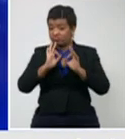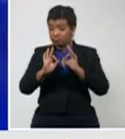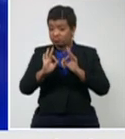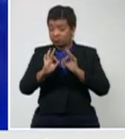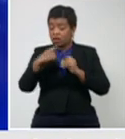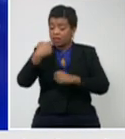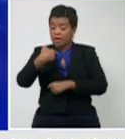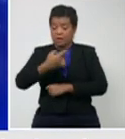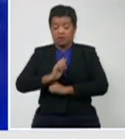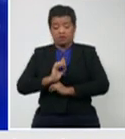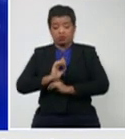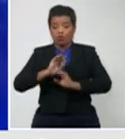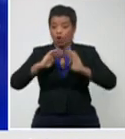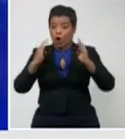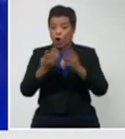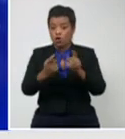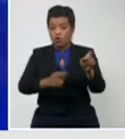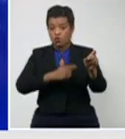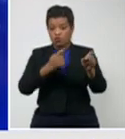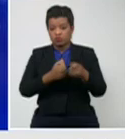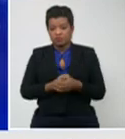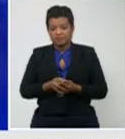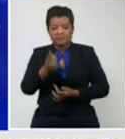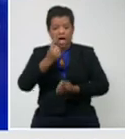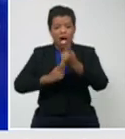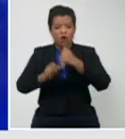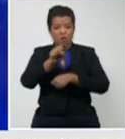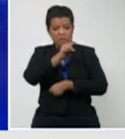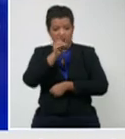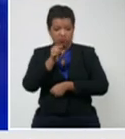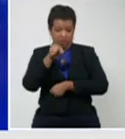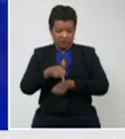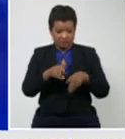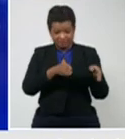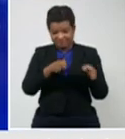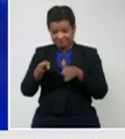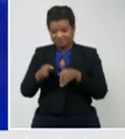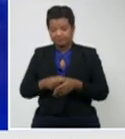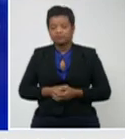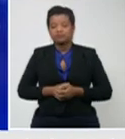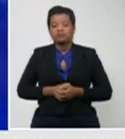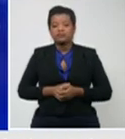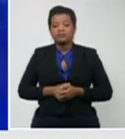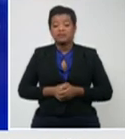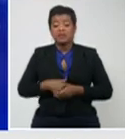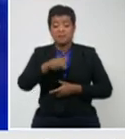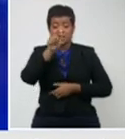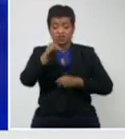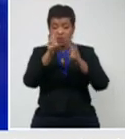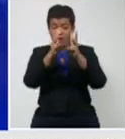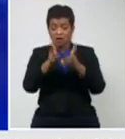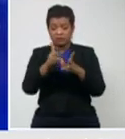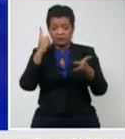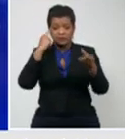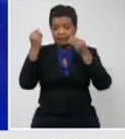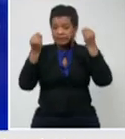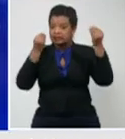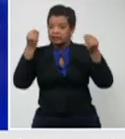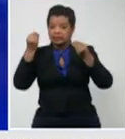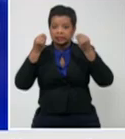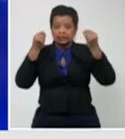entre todos. Doctor, tenemos chance para algunas preguntas. Pues arriba. Un usuario en redes sociales preocupado lleva